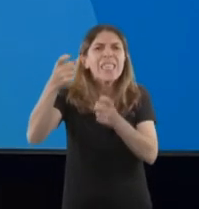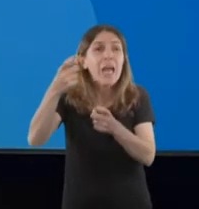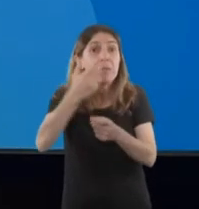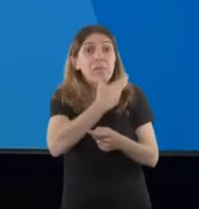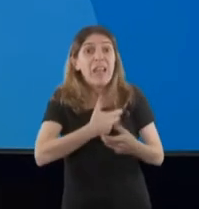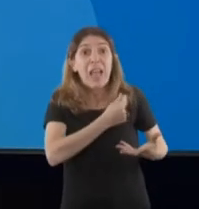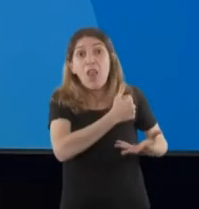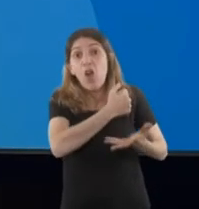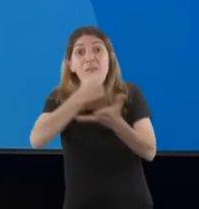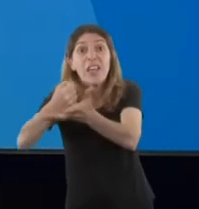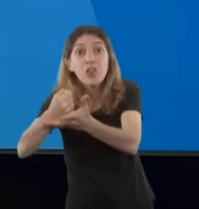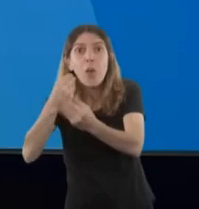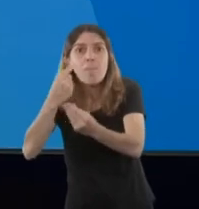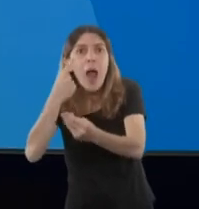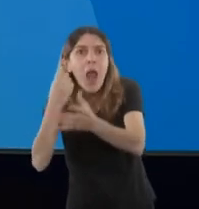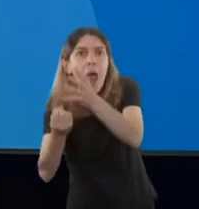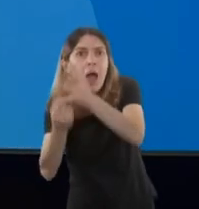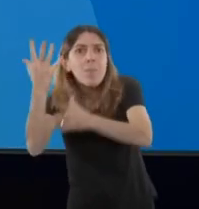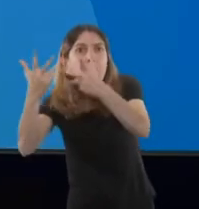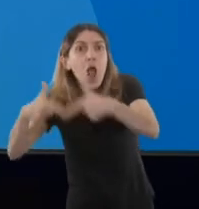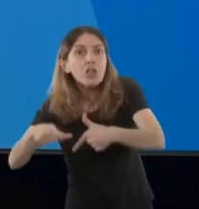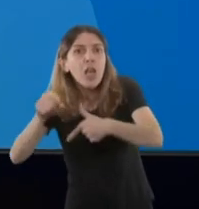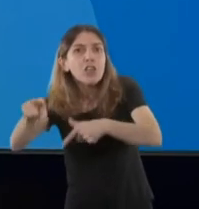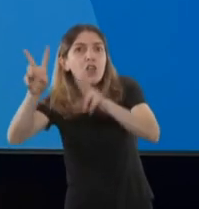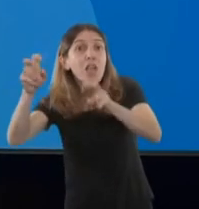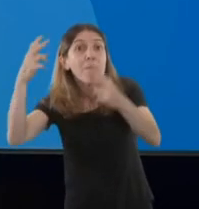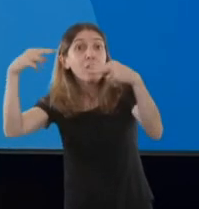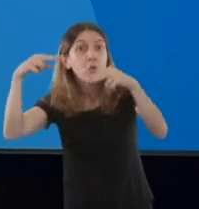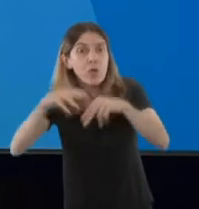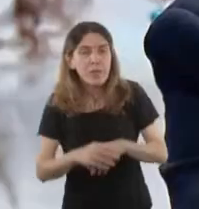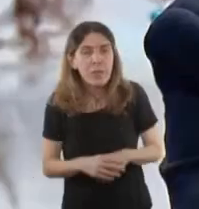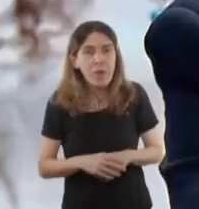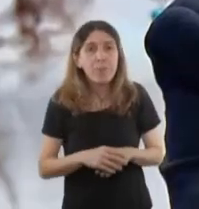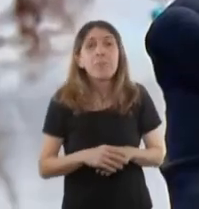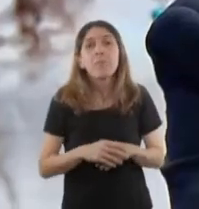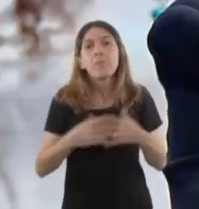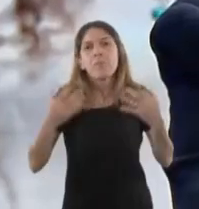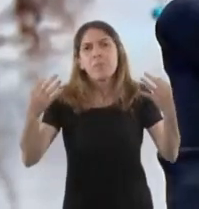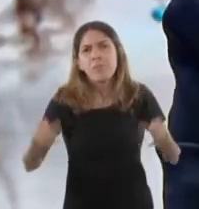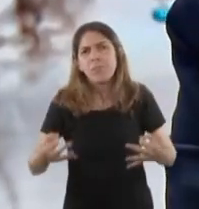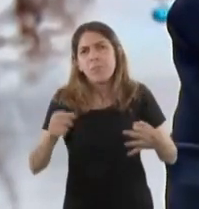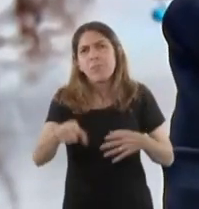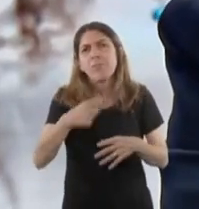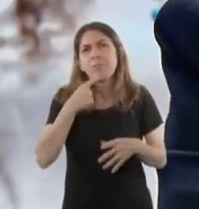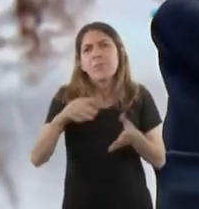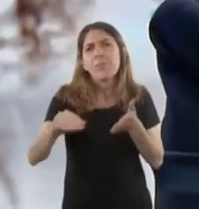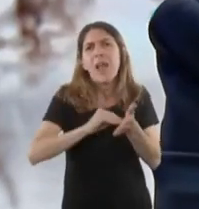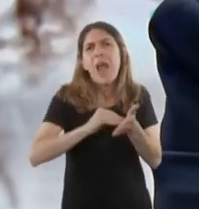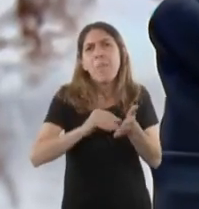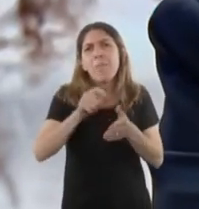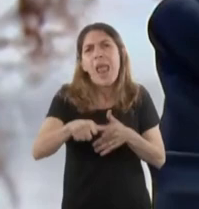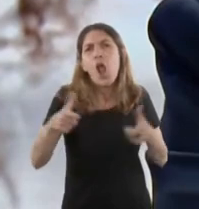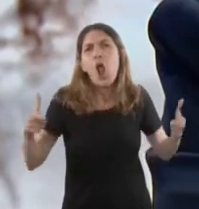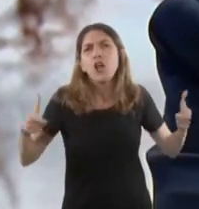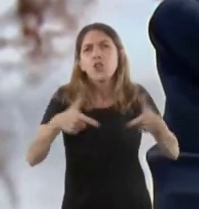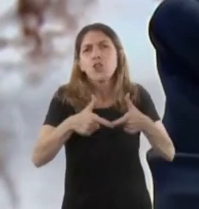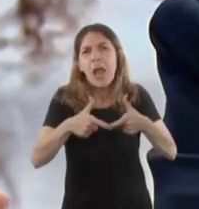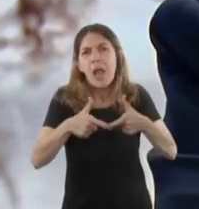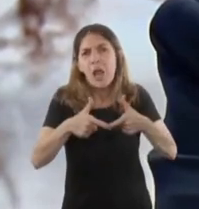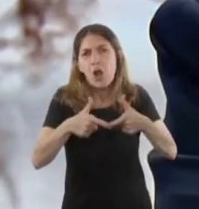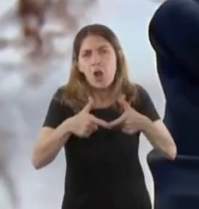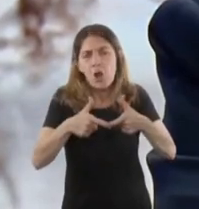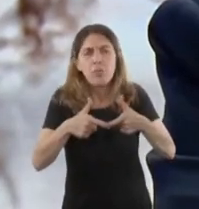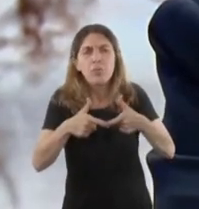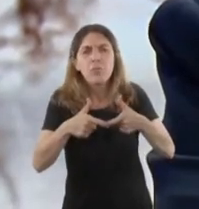desarrollarse en cada uno de los rincones de nuestro país seguramente el trabajo de este consejo agregué